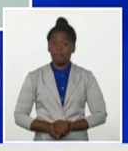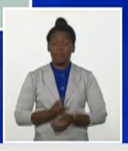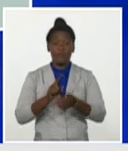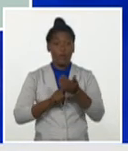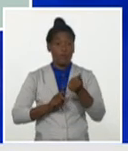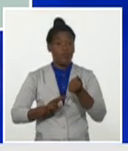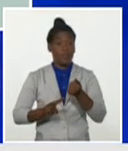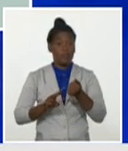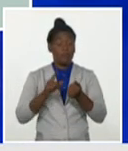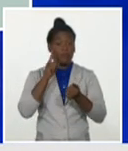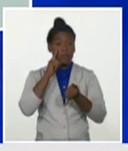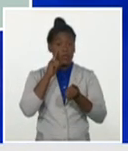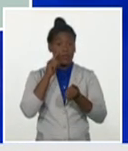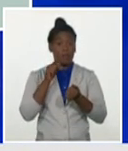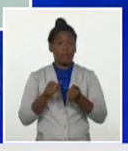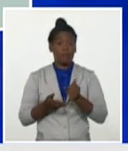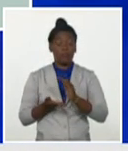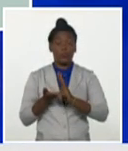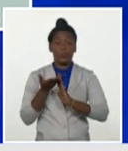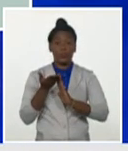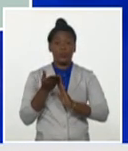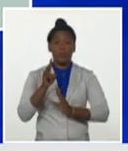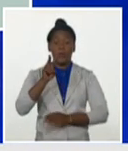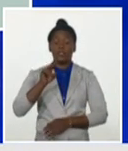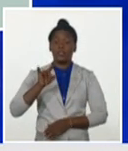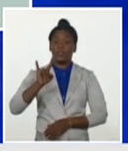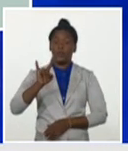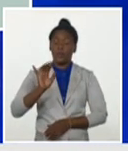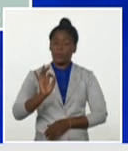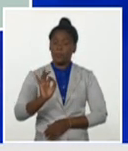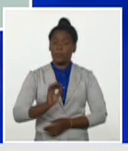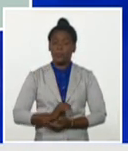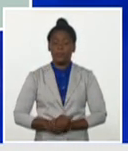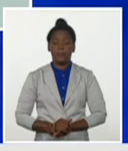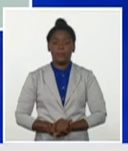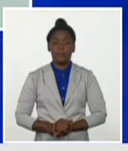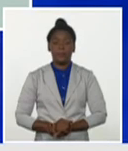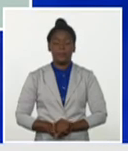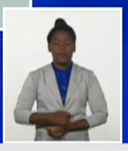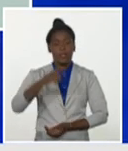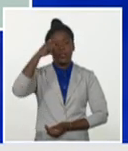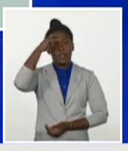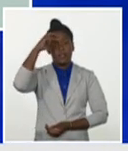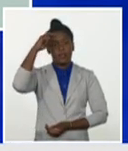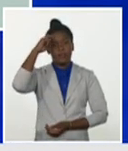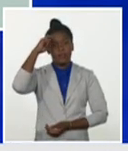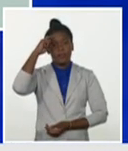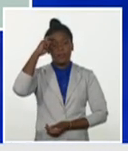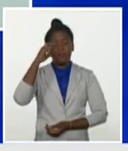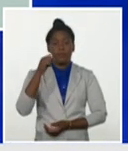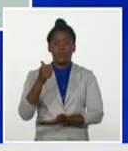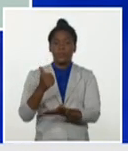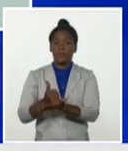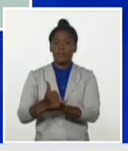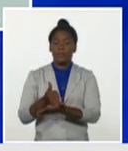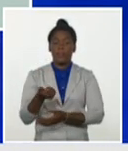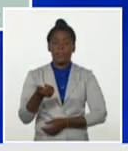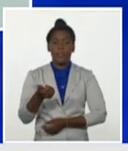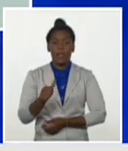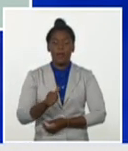3 casos, 29 en total. En Santi Espíritu, municipio, 10, el número